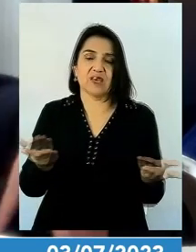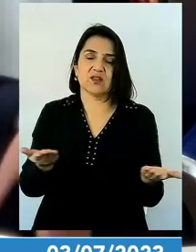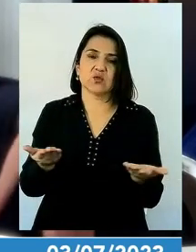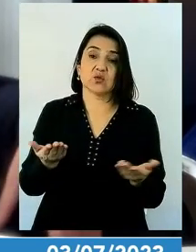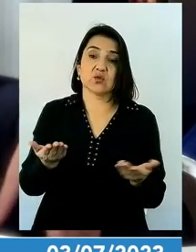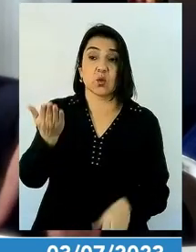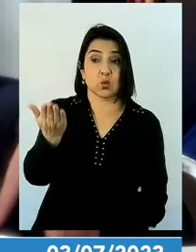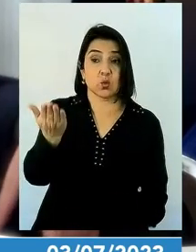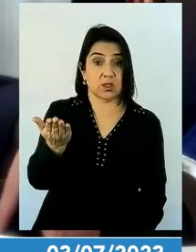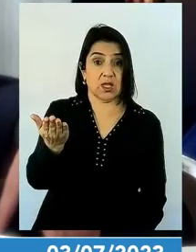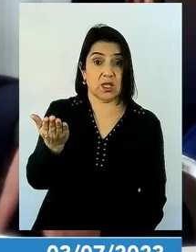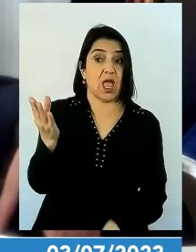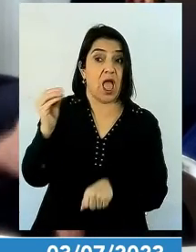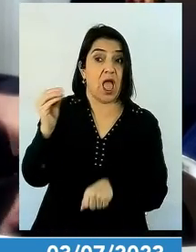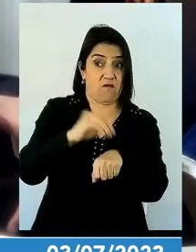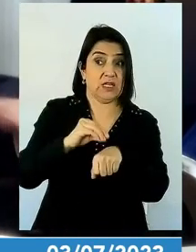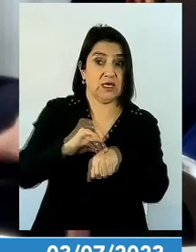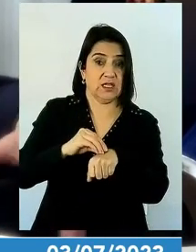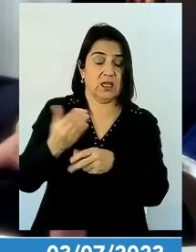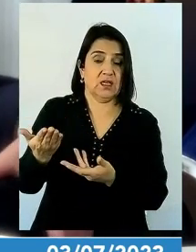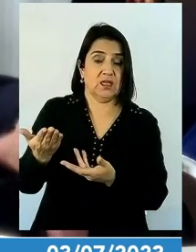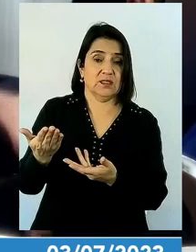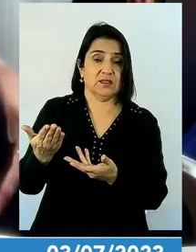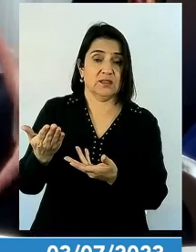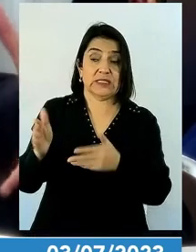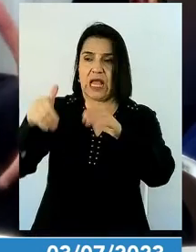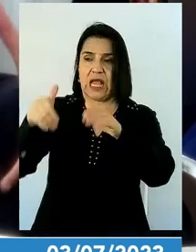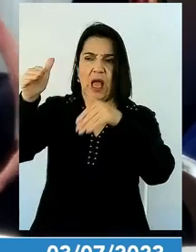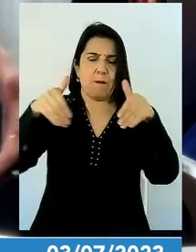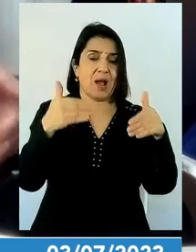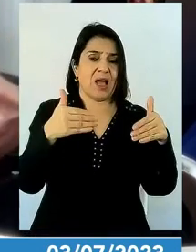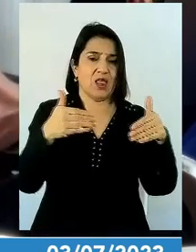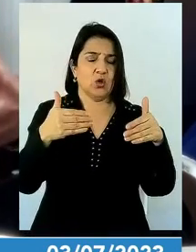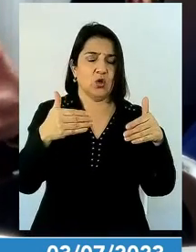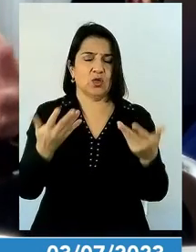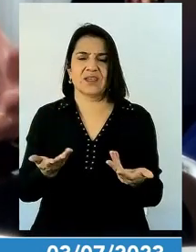llamado muy dramático respecto de